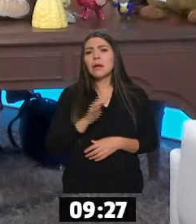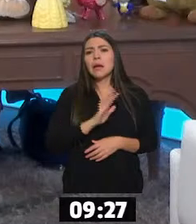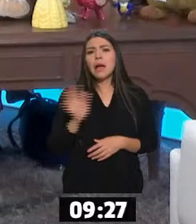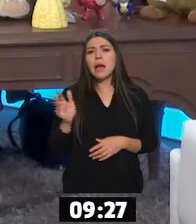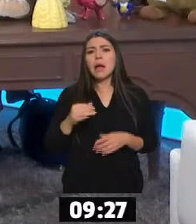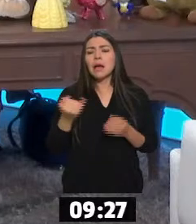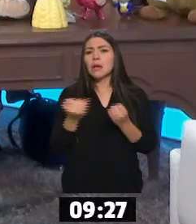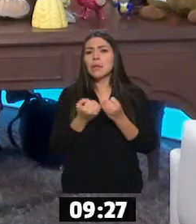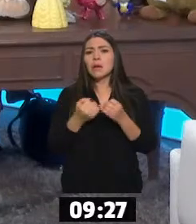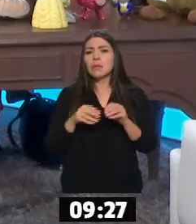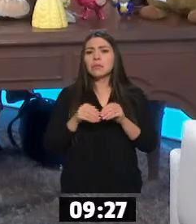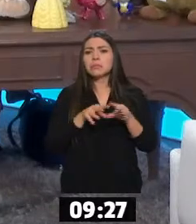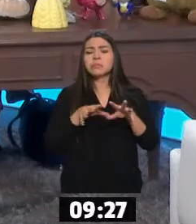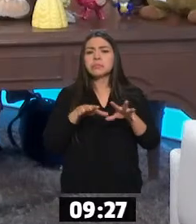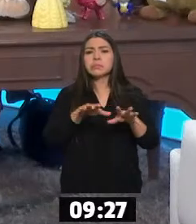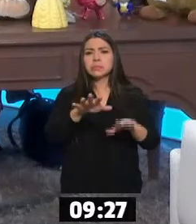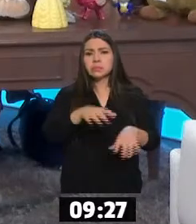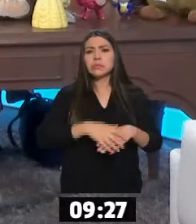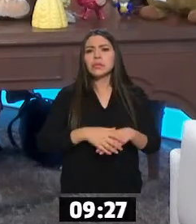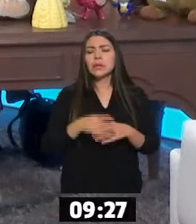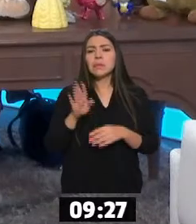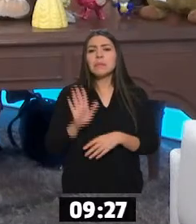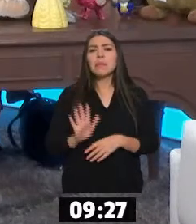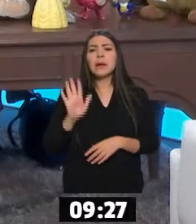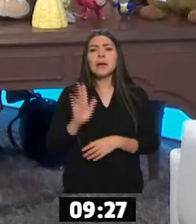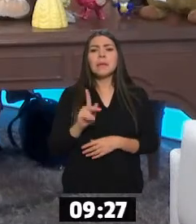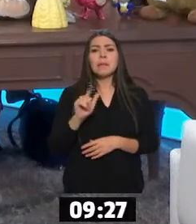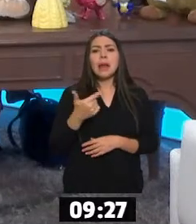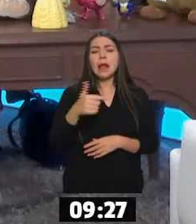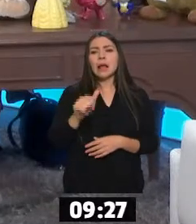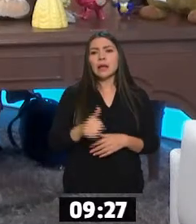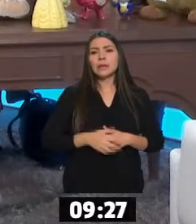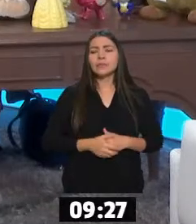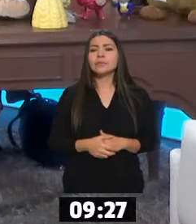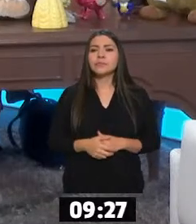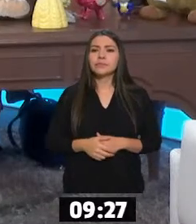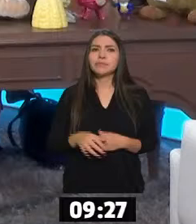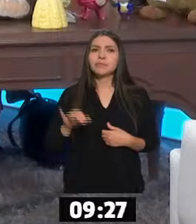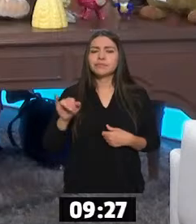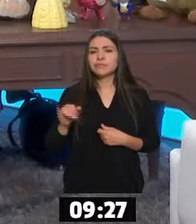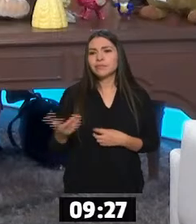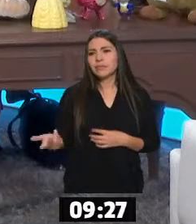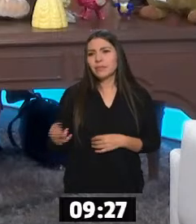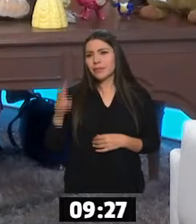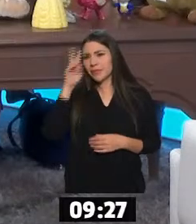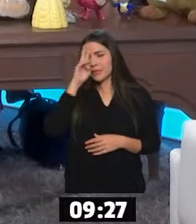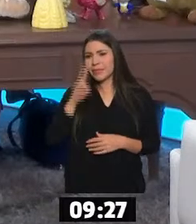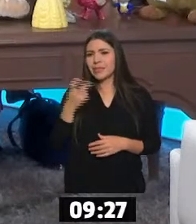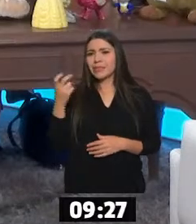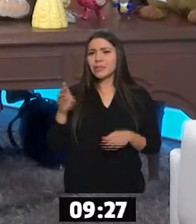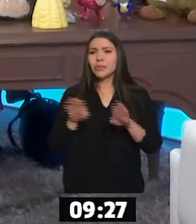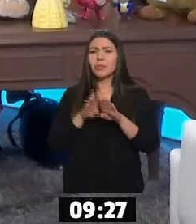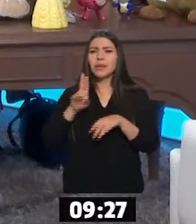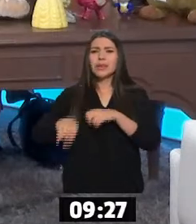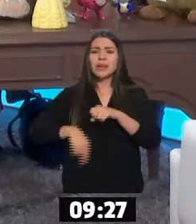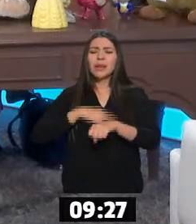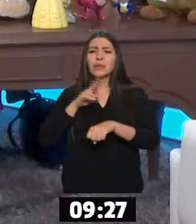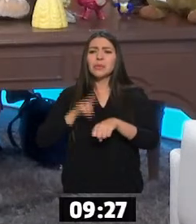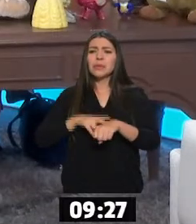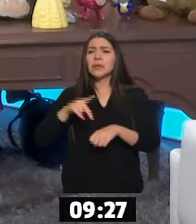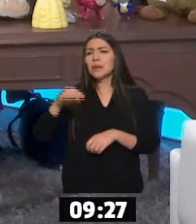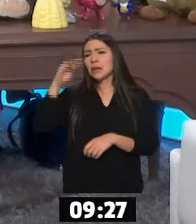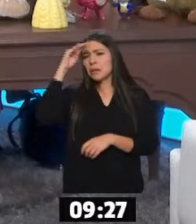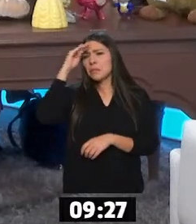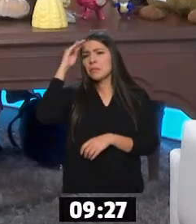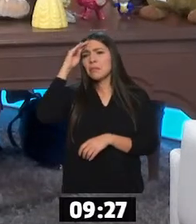plagas. Son canijos. Sí. O sea, lo barato sale caro a veces. Lo barato sale caro. Ay, Tomás, es que en esto de la ecología uno por darle al violín le da